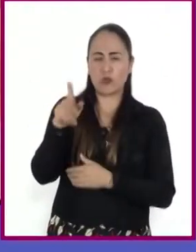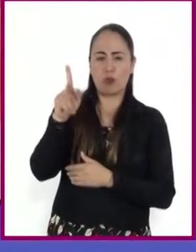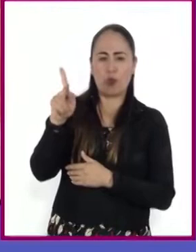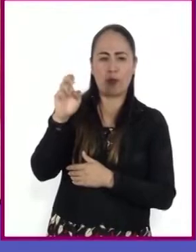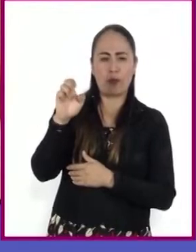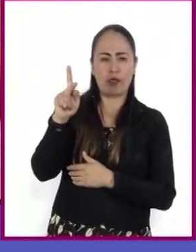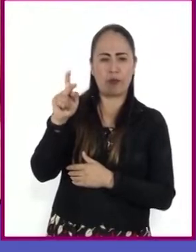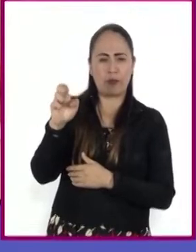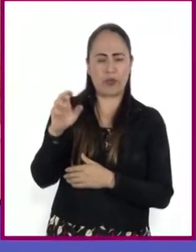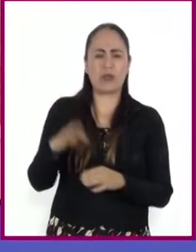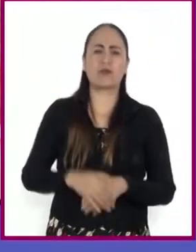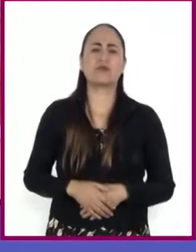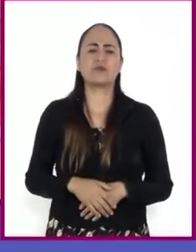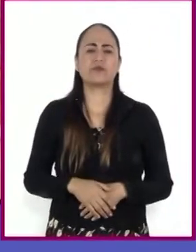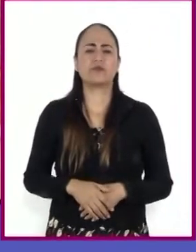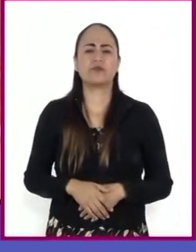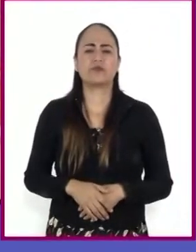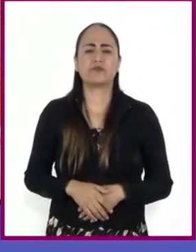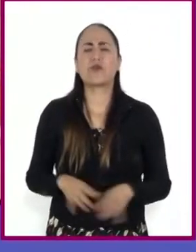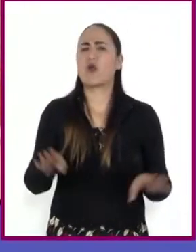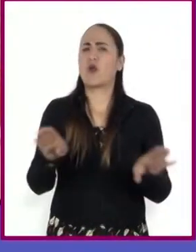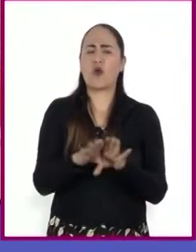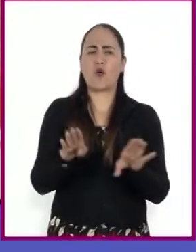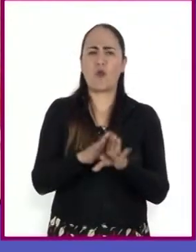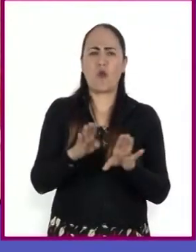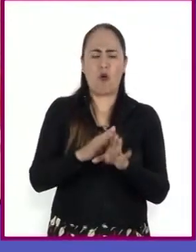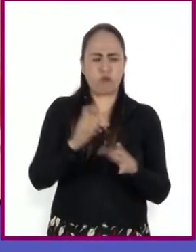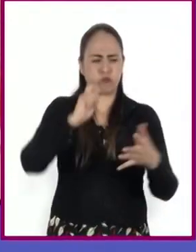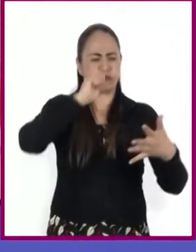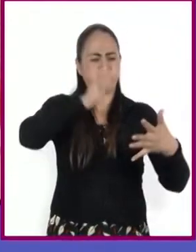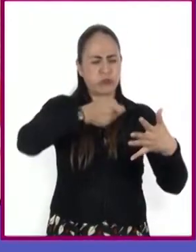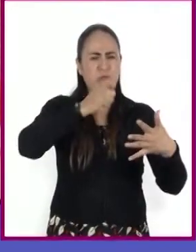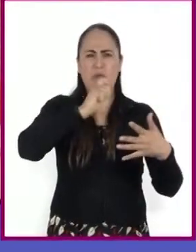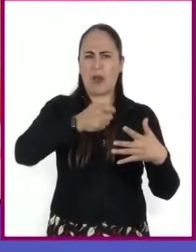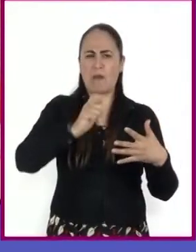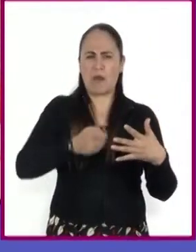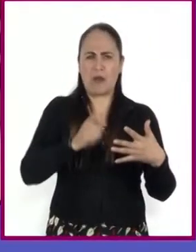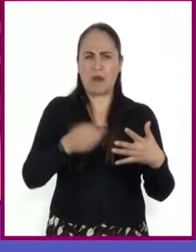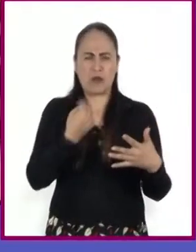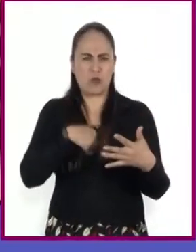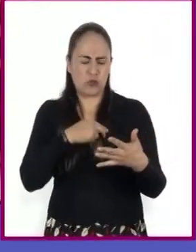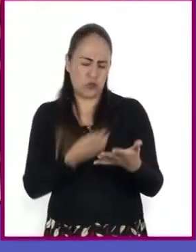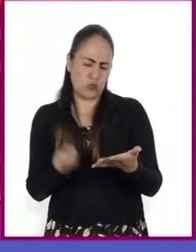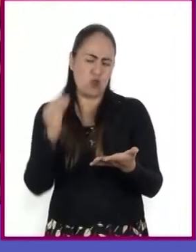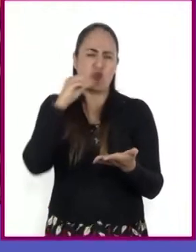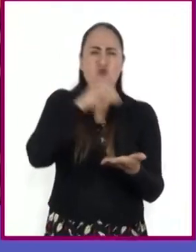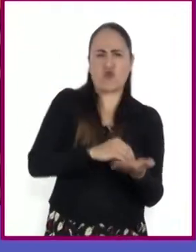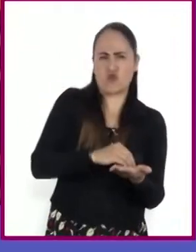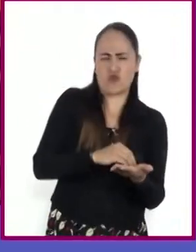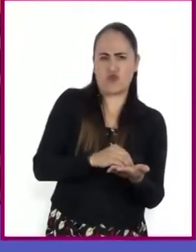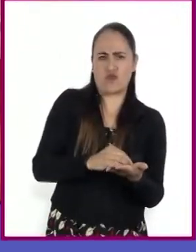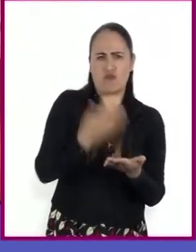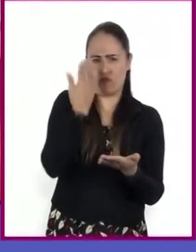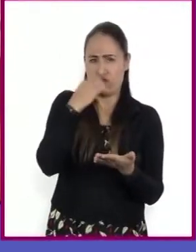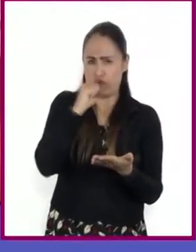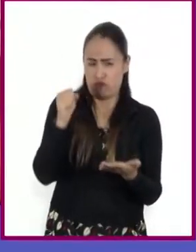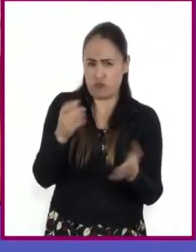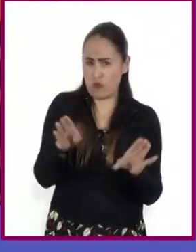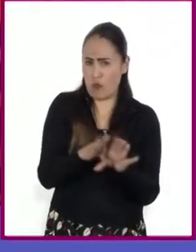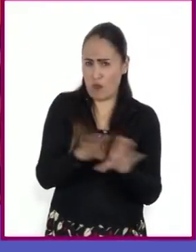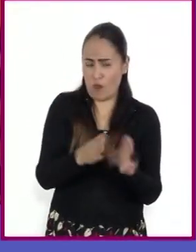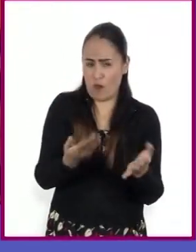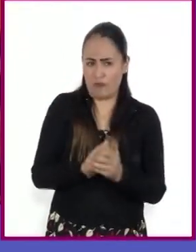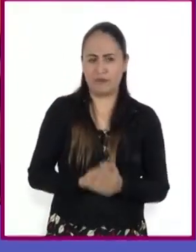¿Cuáles son los pasos para preparar ricas definiciones que van a enriquecer nuestros textos? Primero,